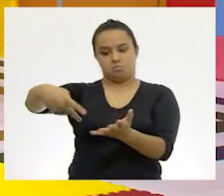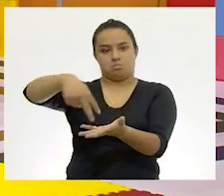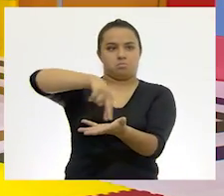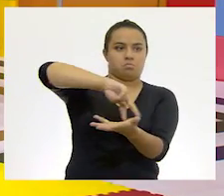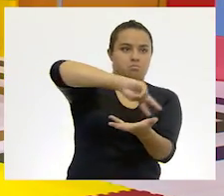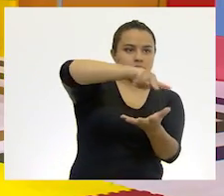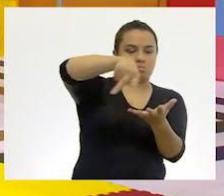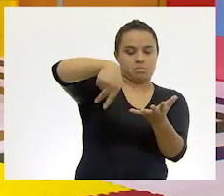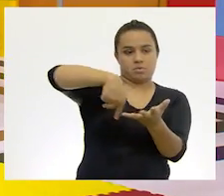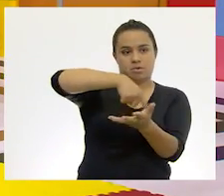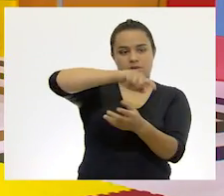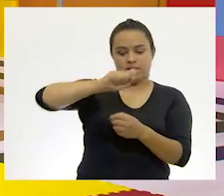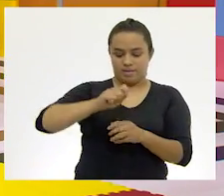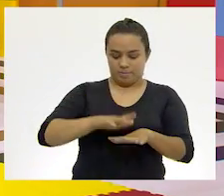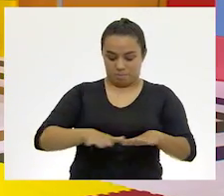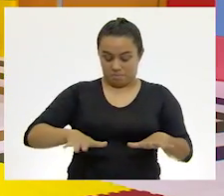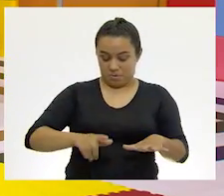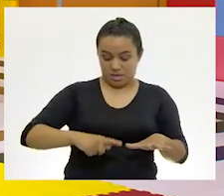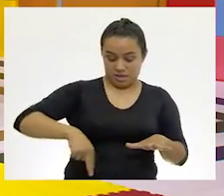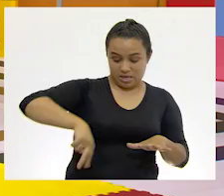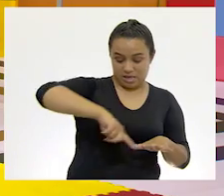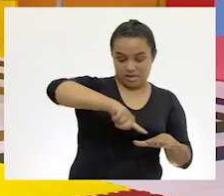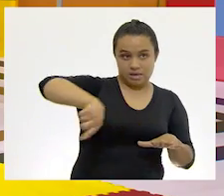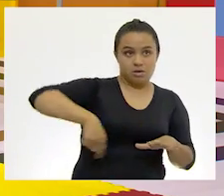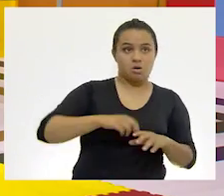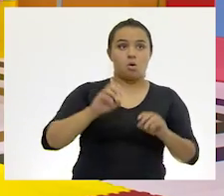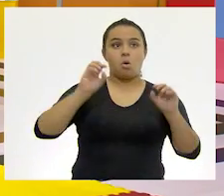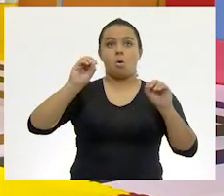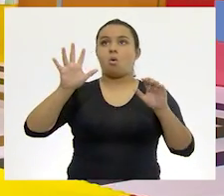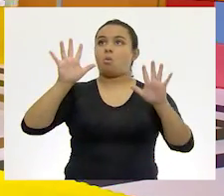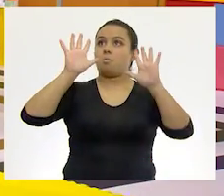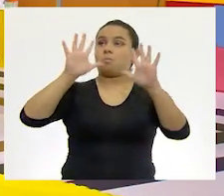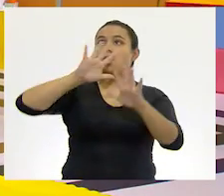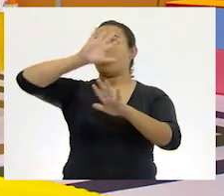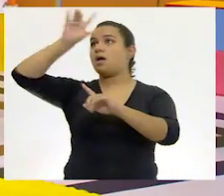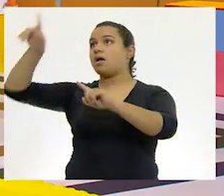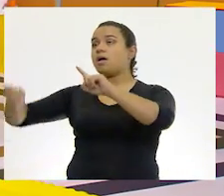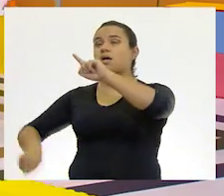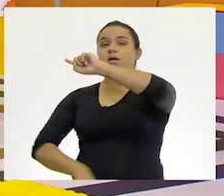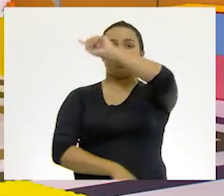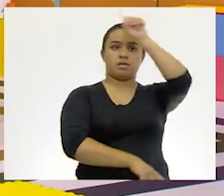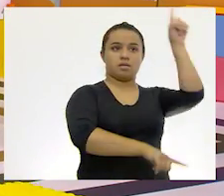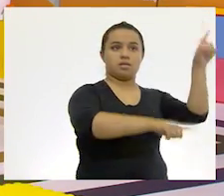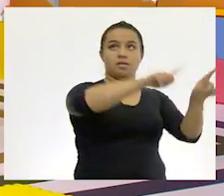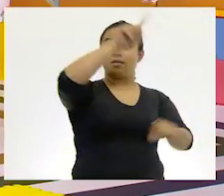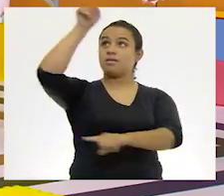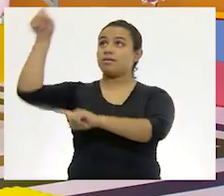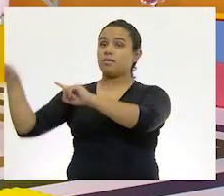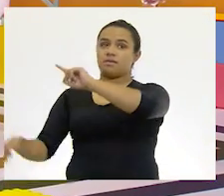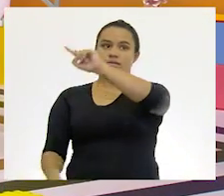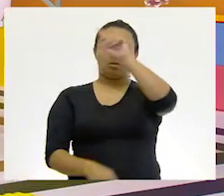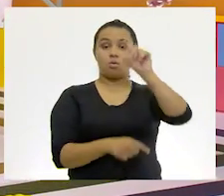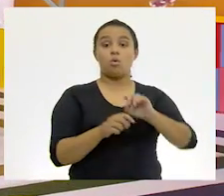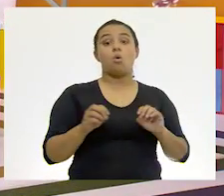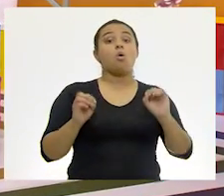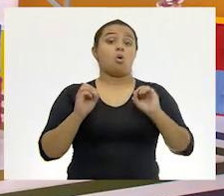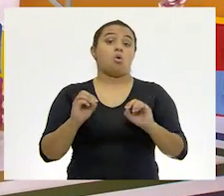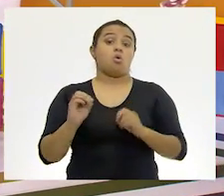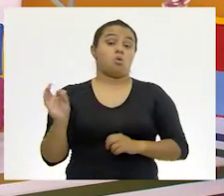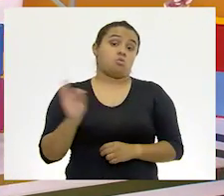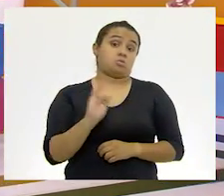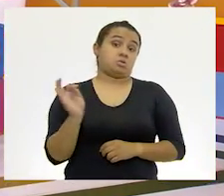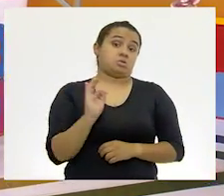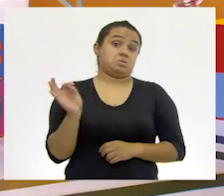especie de círculo en el piso. Exacto. O mis manos lo son y entonces voy generando un círculo en el aire. Así es. Pero también puedo